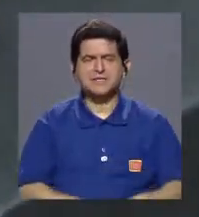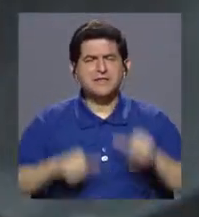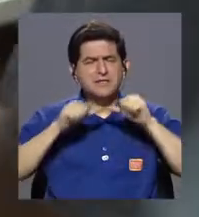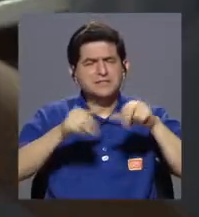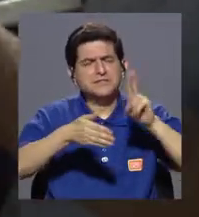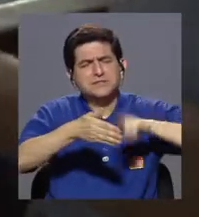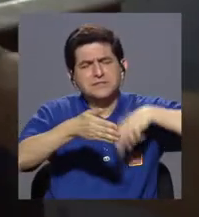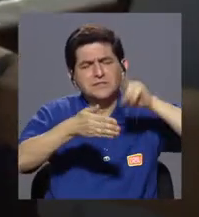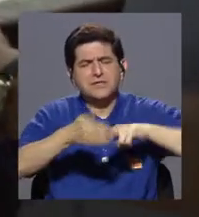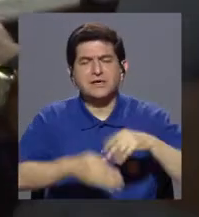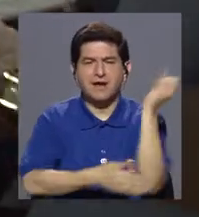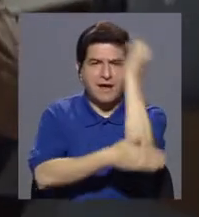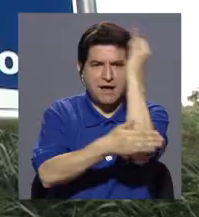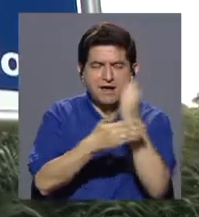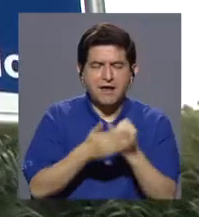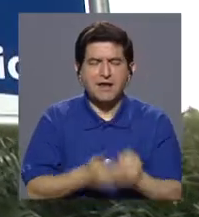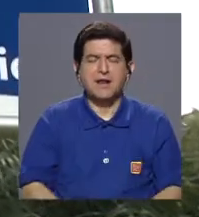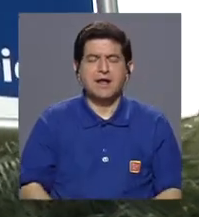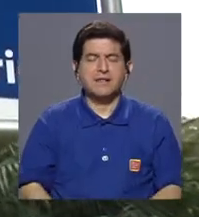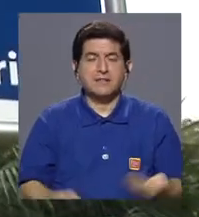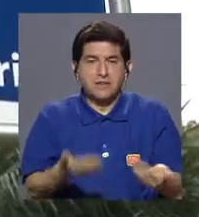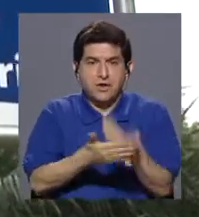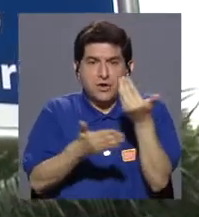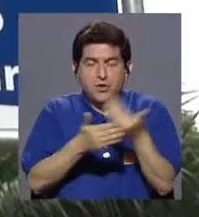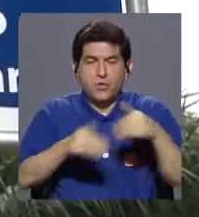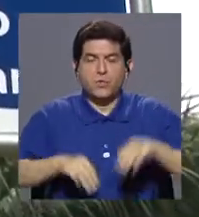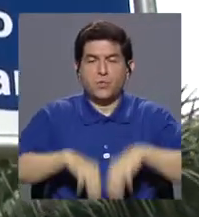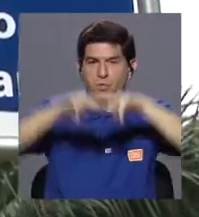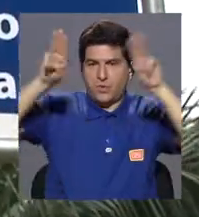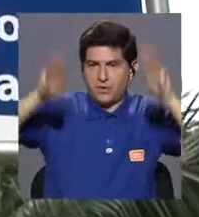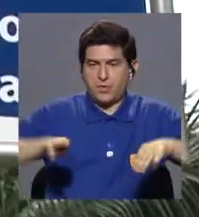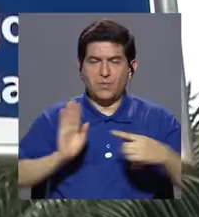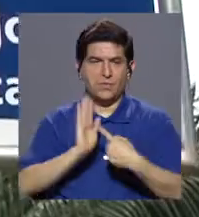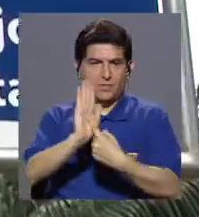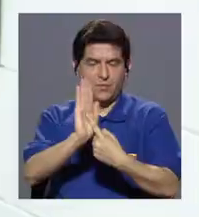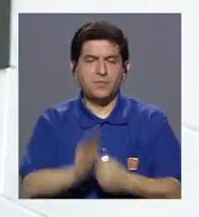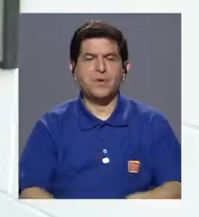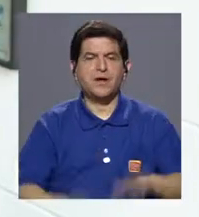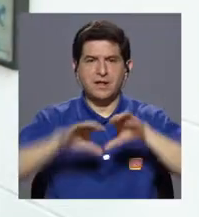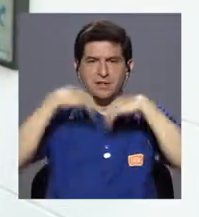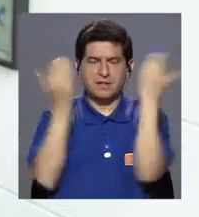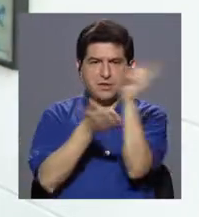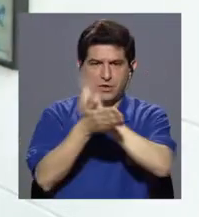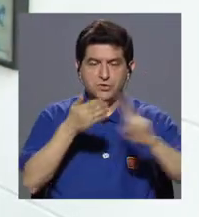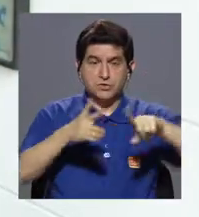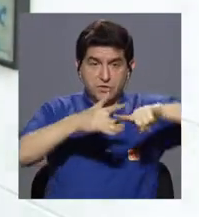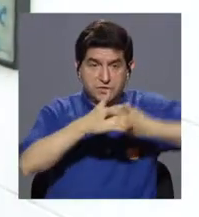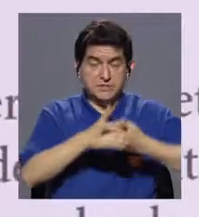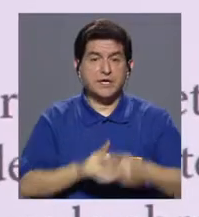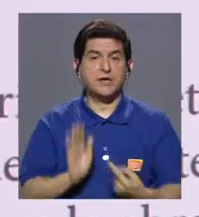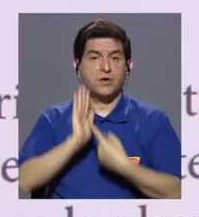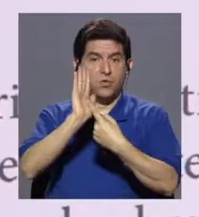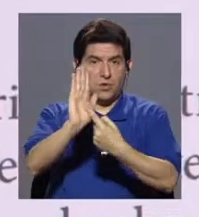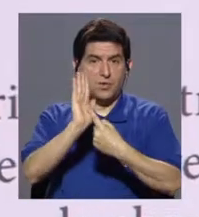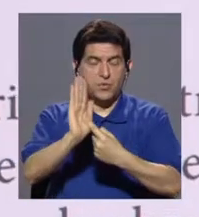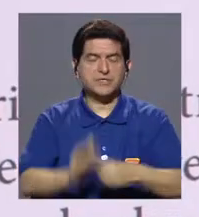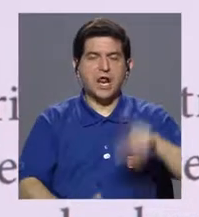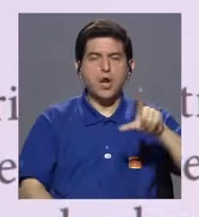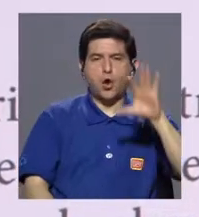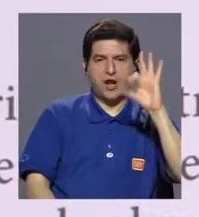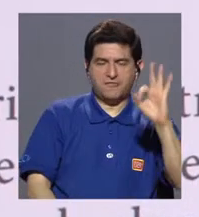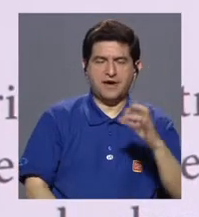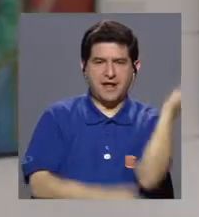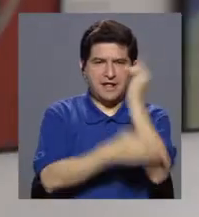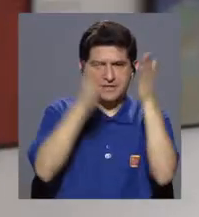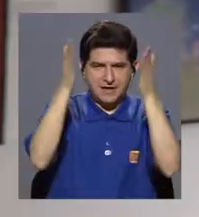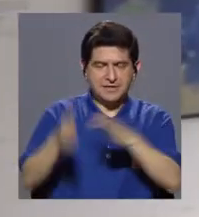pintando y embelleciendo con su arte la nueva galería del Consejo Universitario, inaugurada al público con la exposición Lola